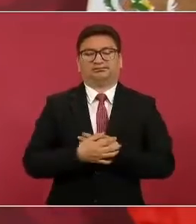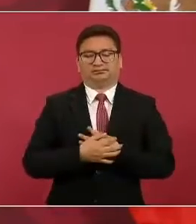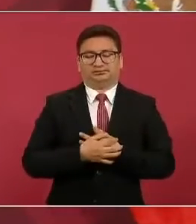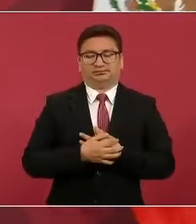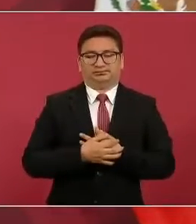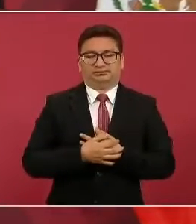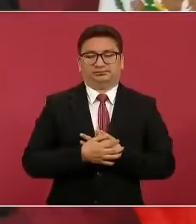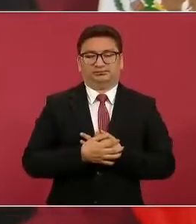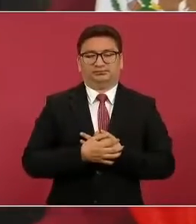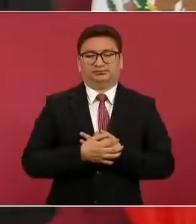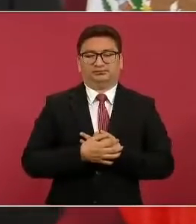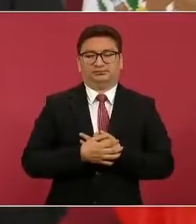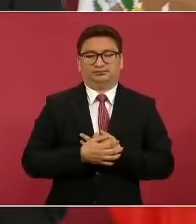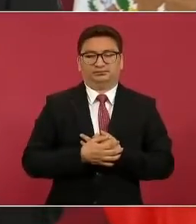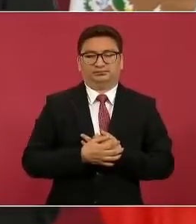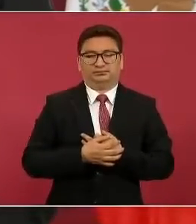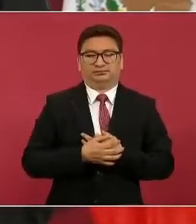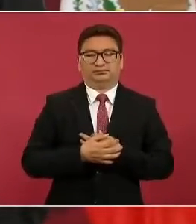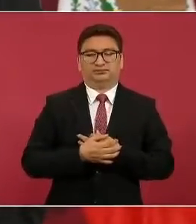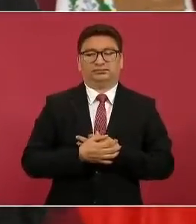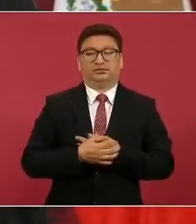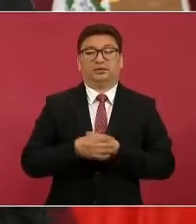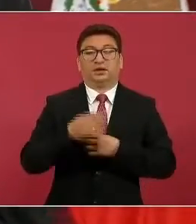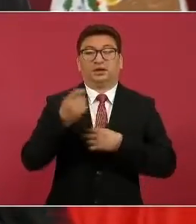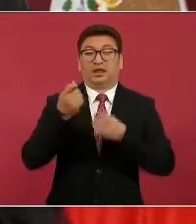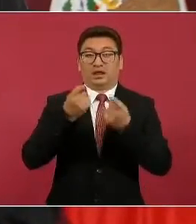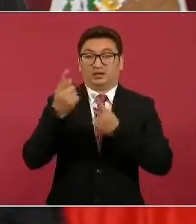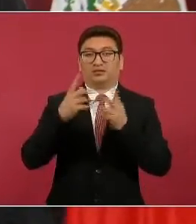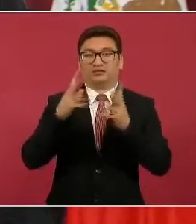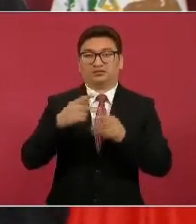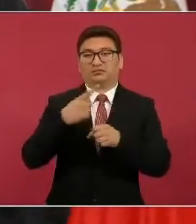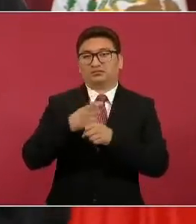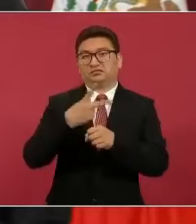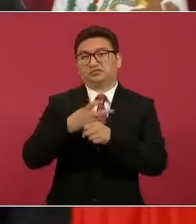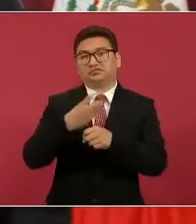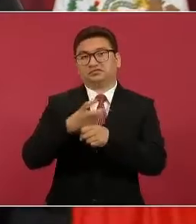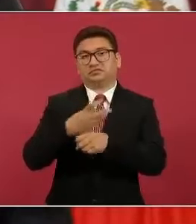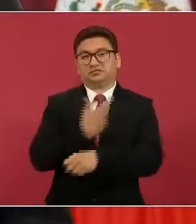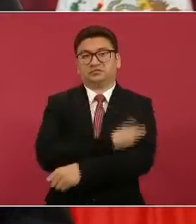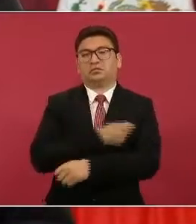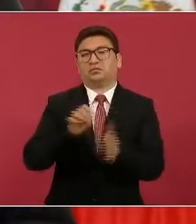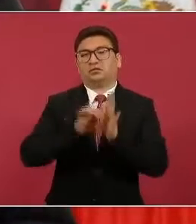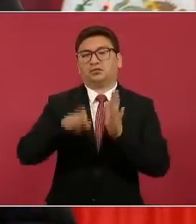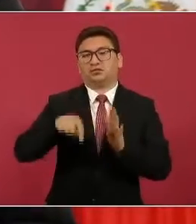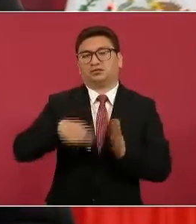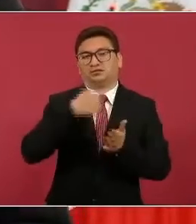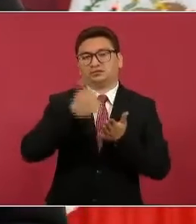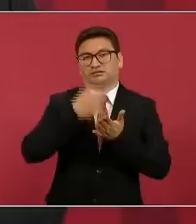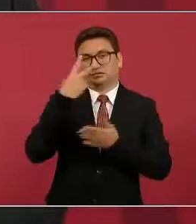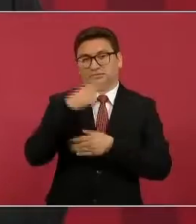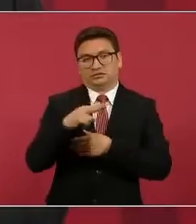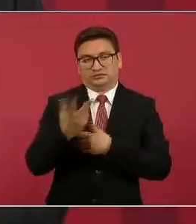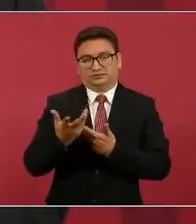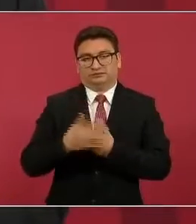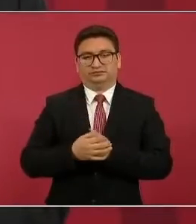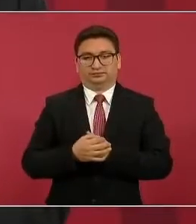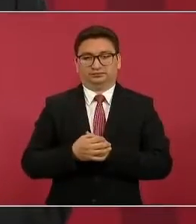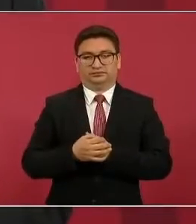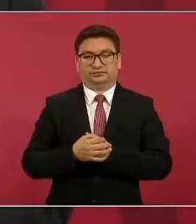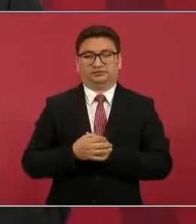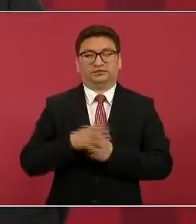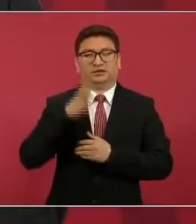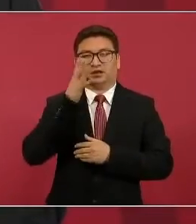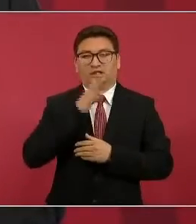vacunada y ya con refuerzos. El caso, por ejemplo, de la Ciudad de México, casi es